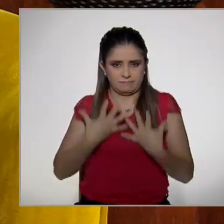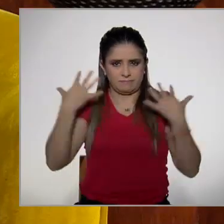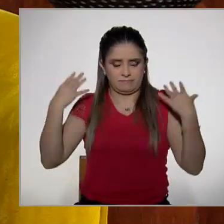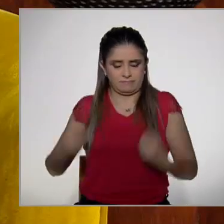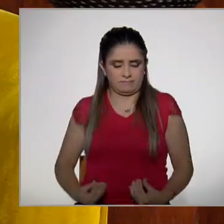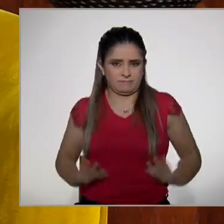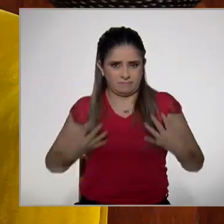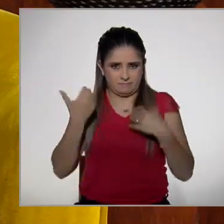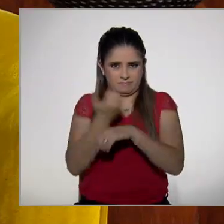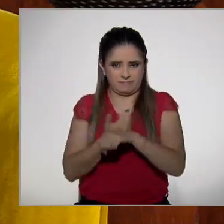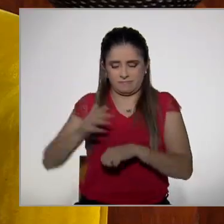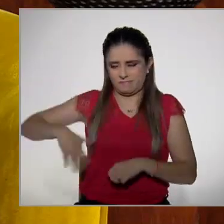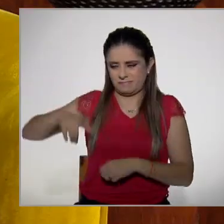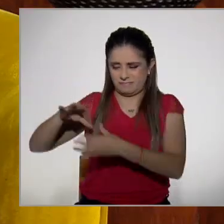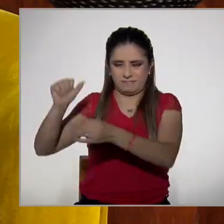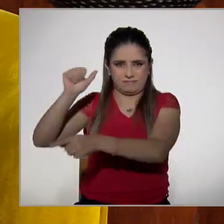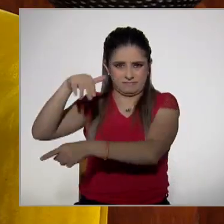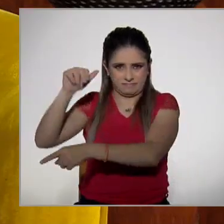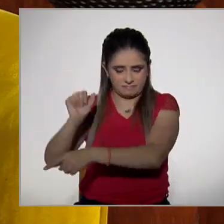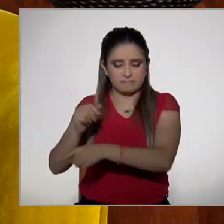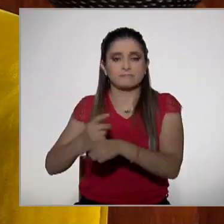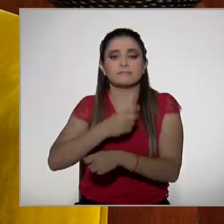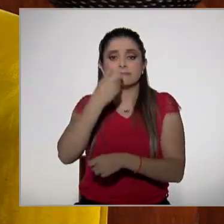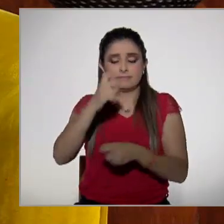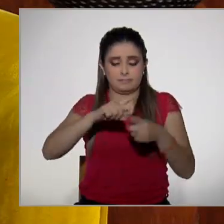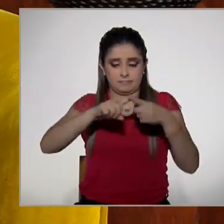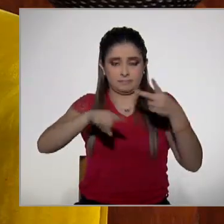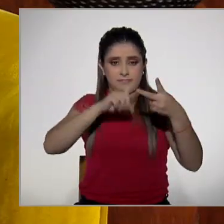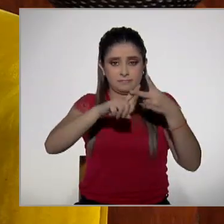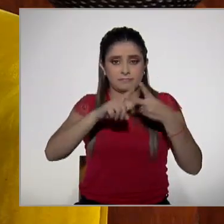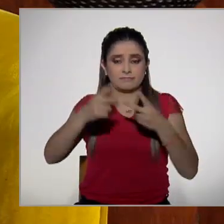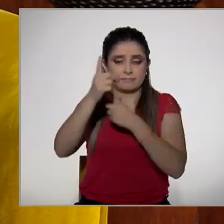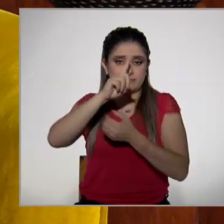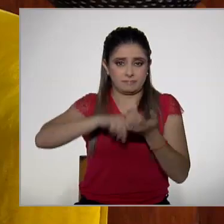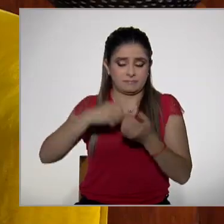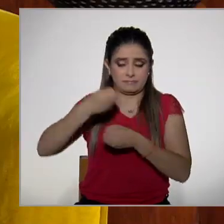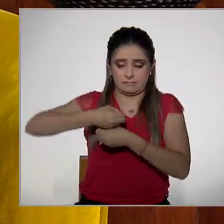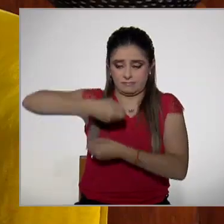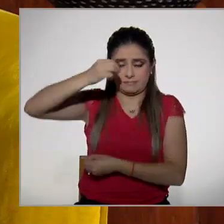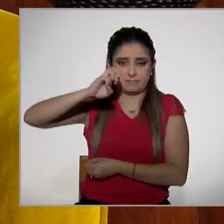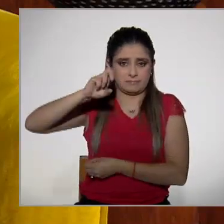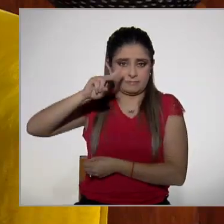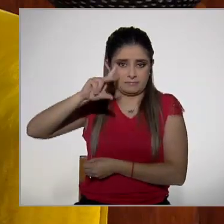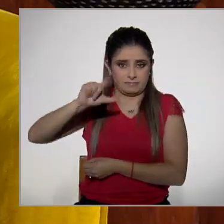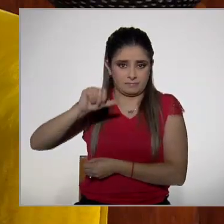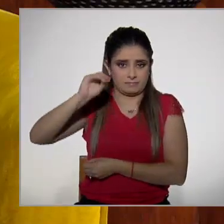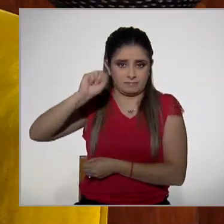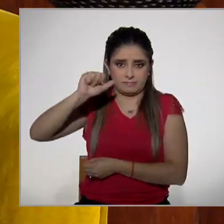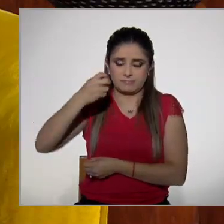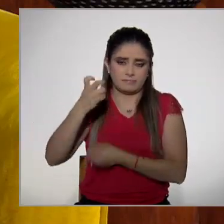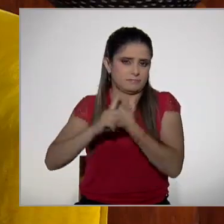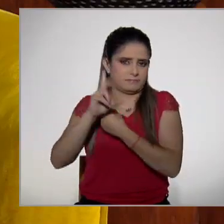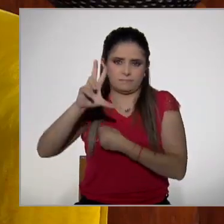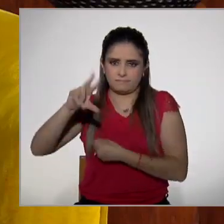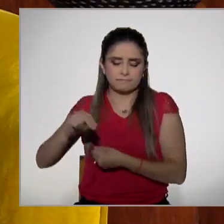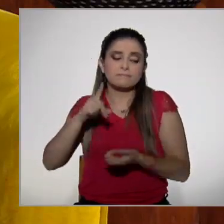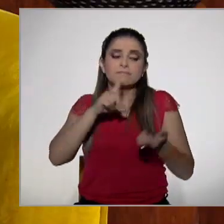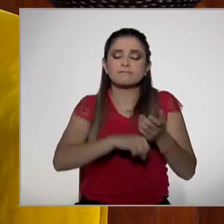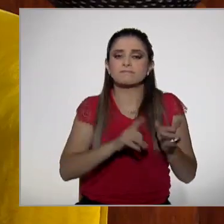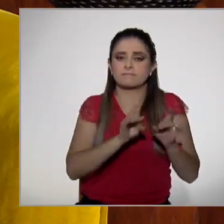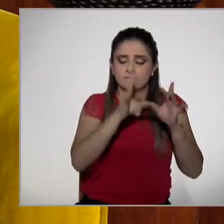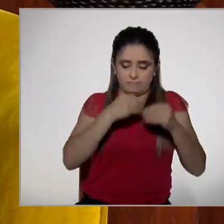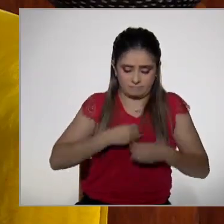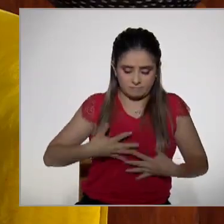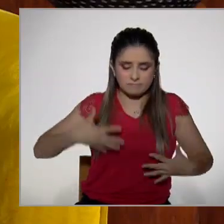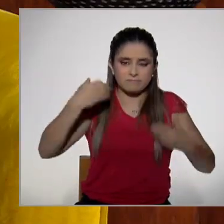no es práctico anna y la segunda causa es la médula ósea no es el problema entonces sino que tengo estas fugas o esta pérdida